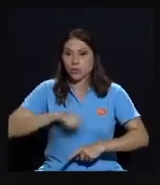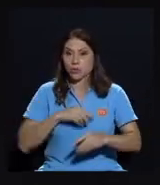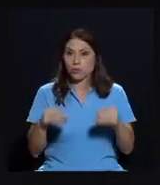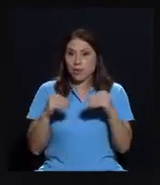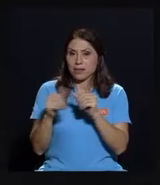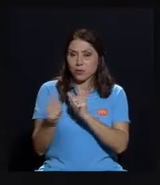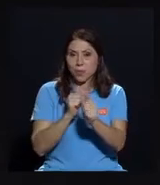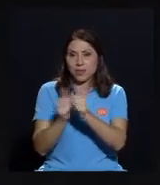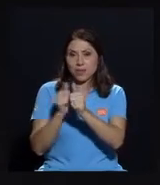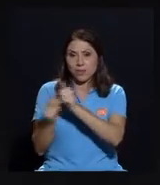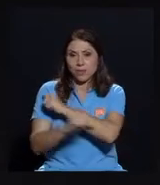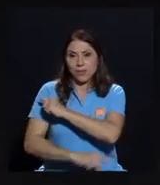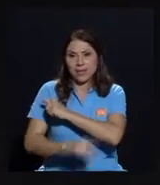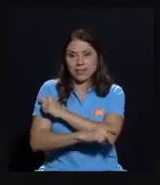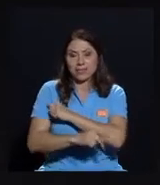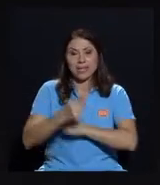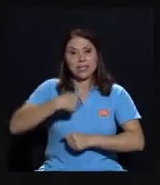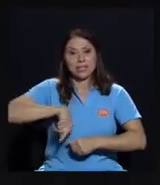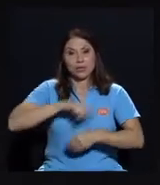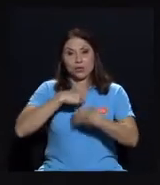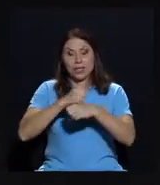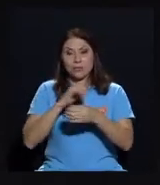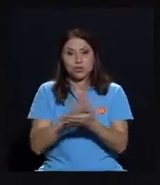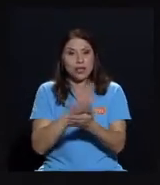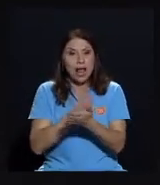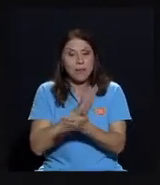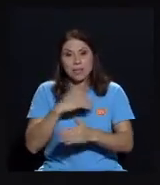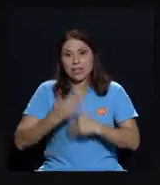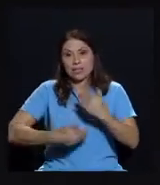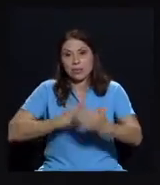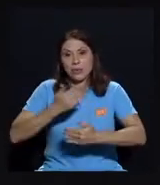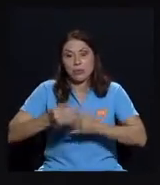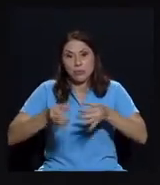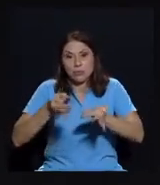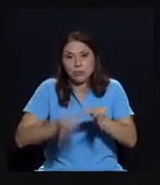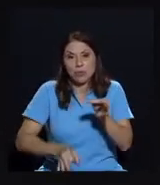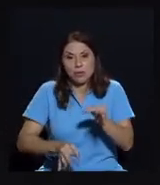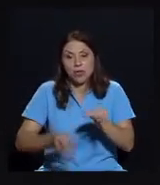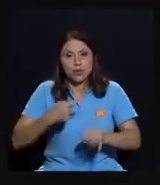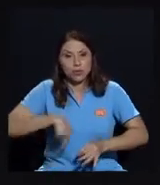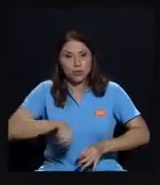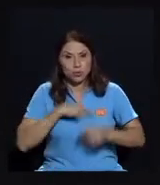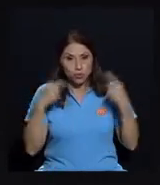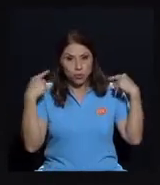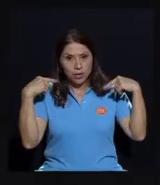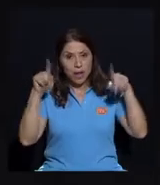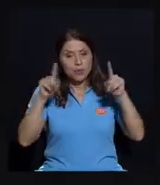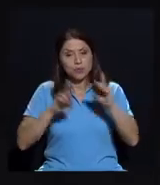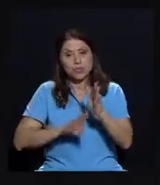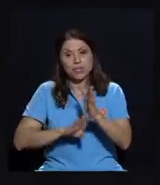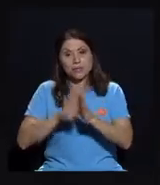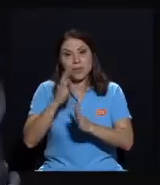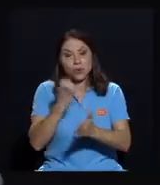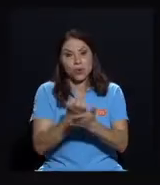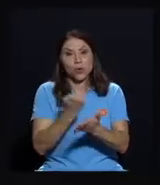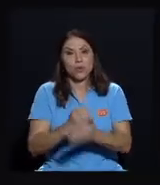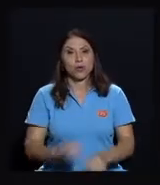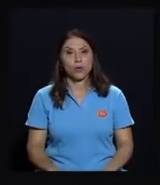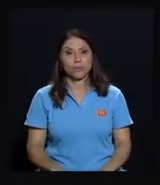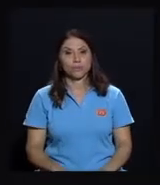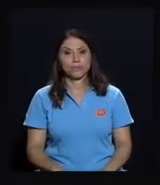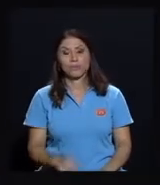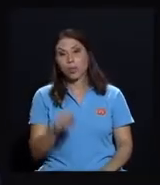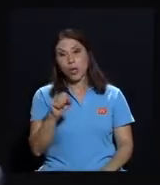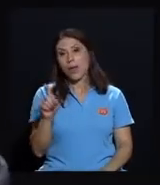simplificamos los trámites y digitalizamos nuestra economía vamos a lograr acelerar el crecimiento económico un acierto pero entonces